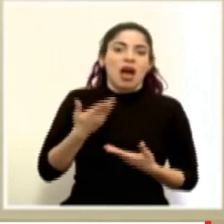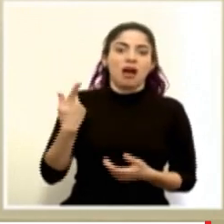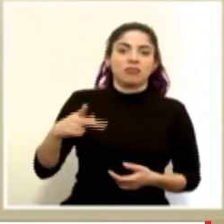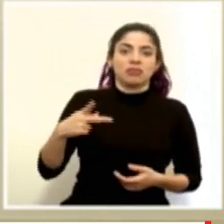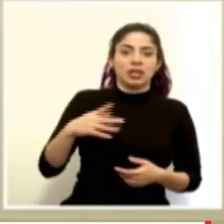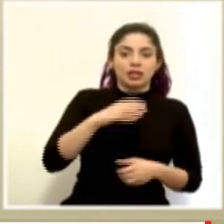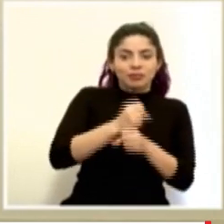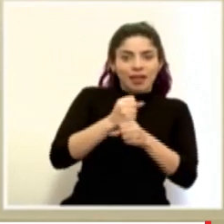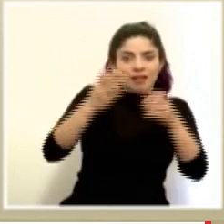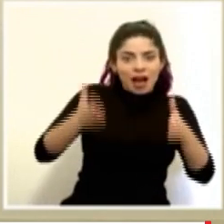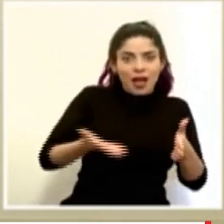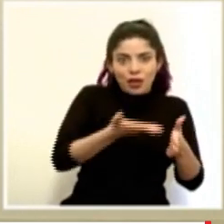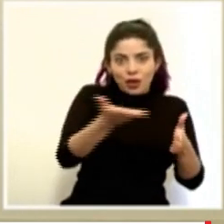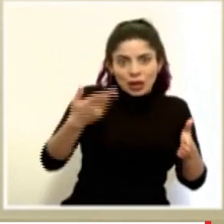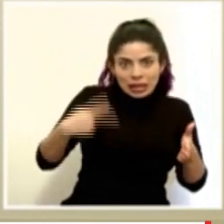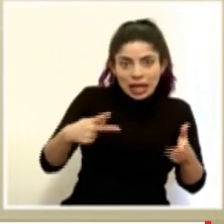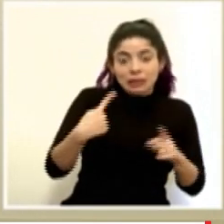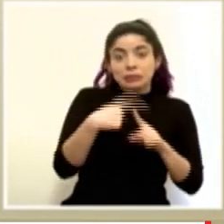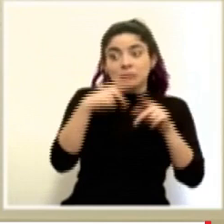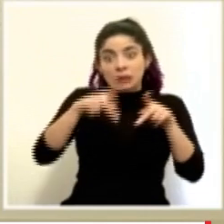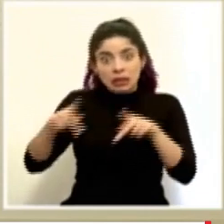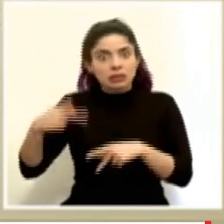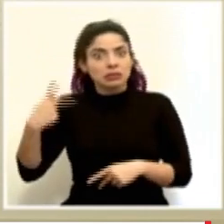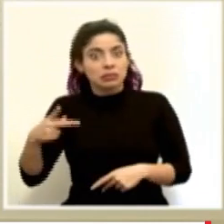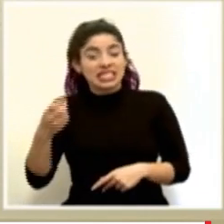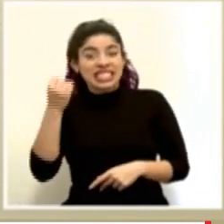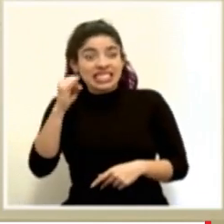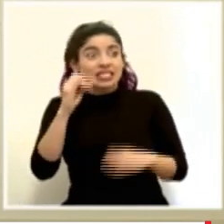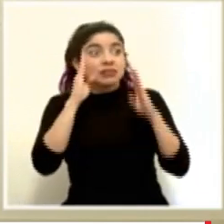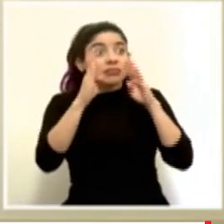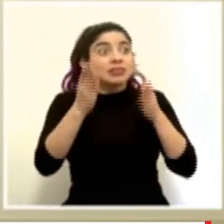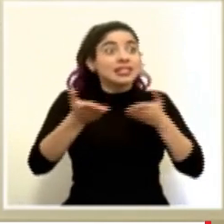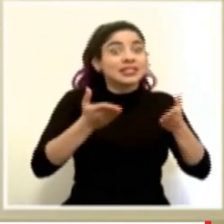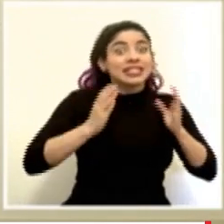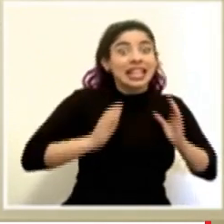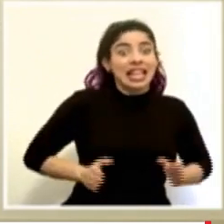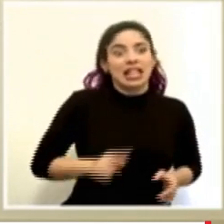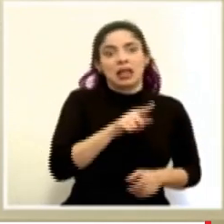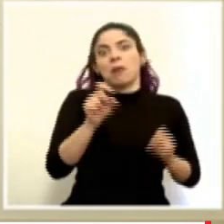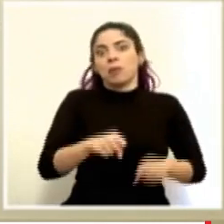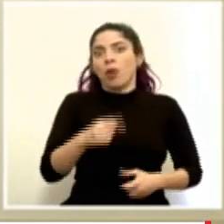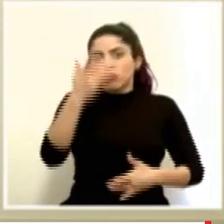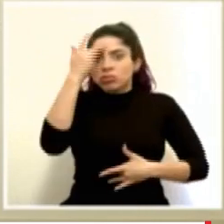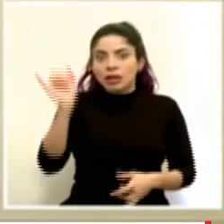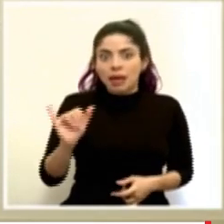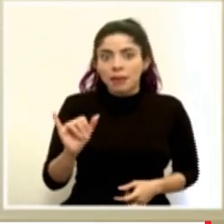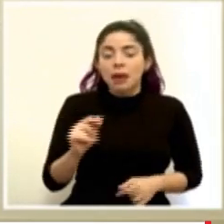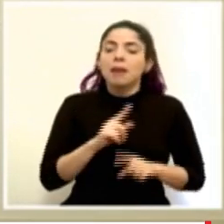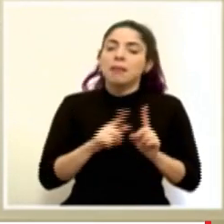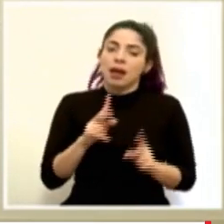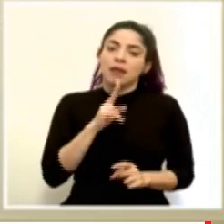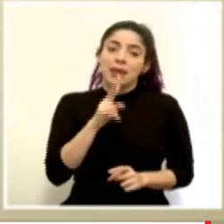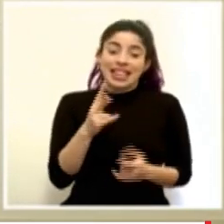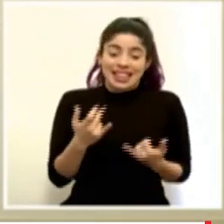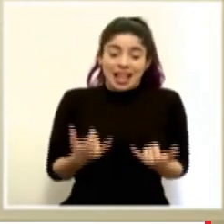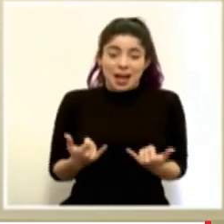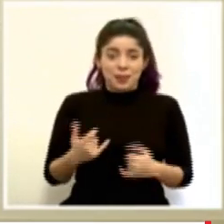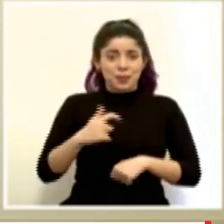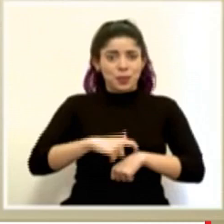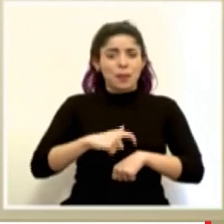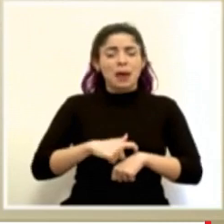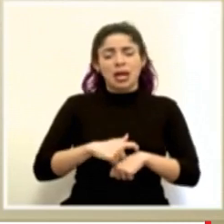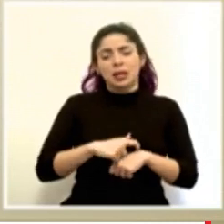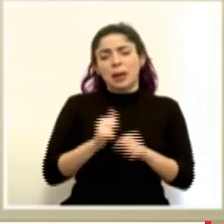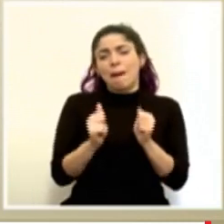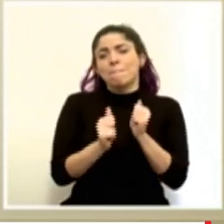riesgo a sus funcionarios y a las personas, eventualmente si tienen público también, que pueden salir infectadas. Pero es cierto que en este momento pues ha